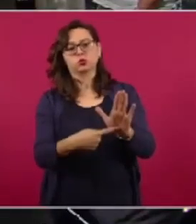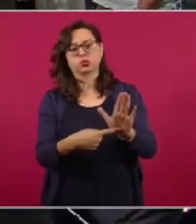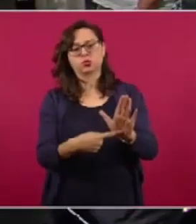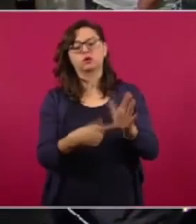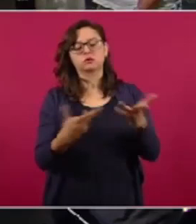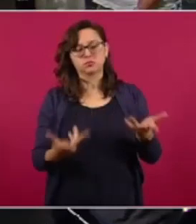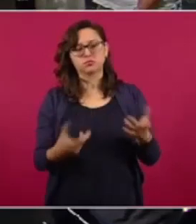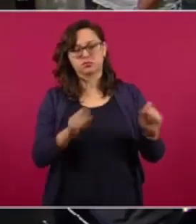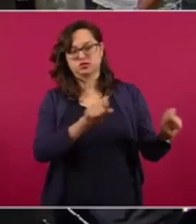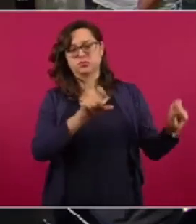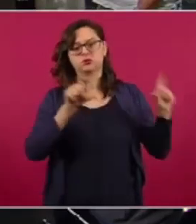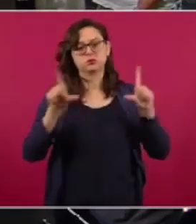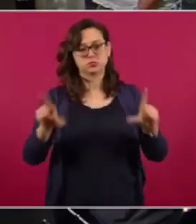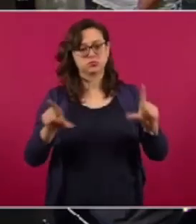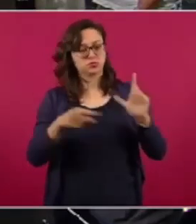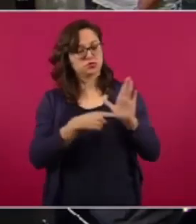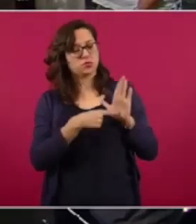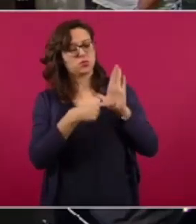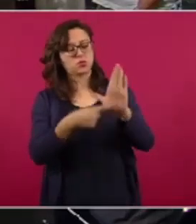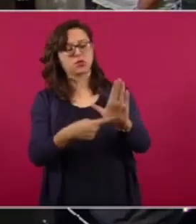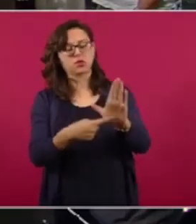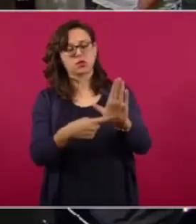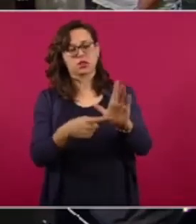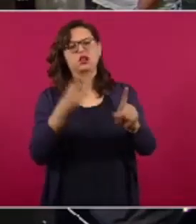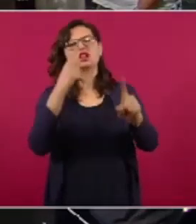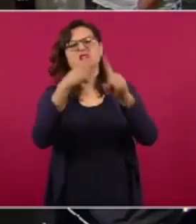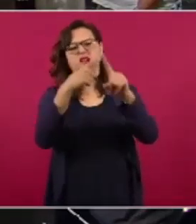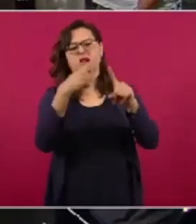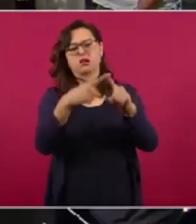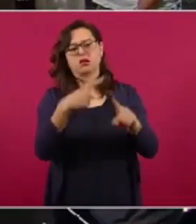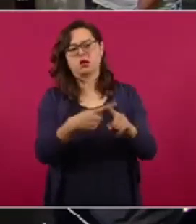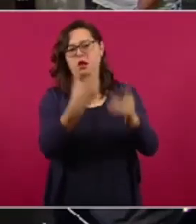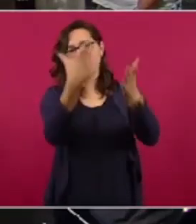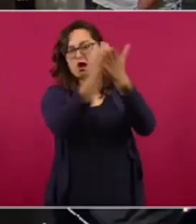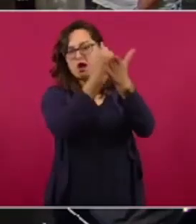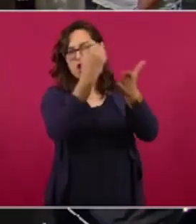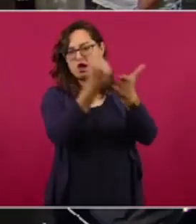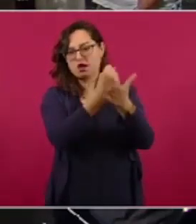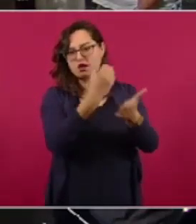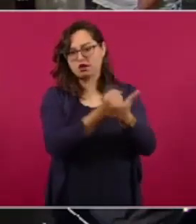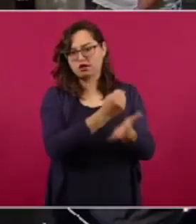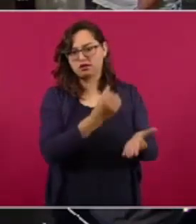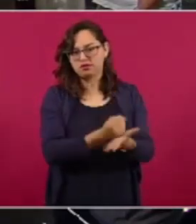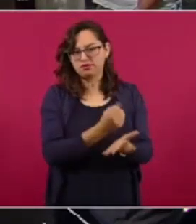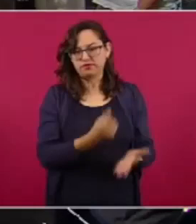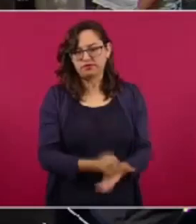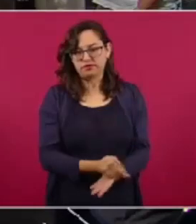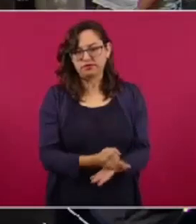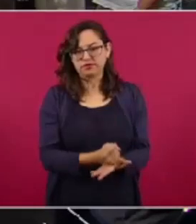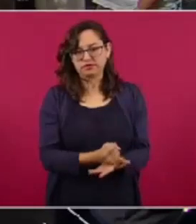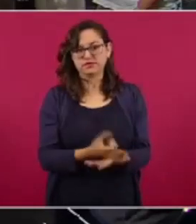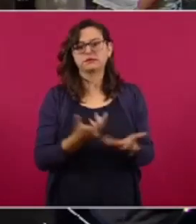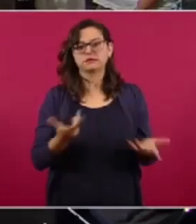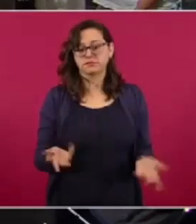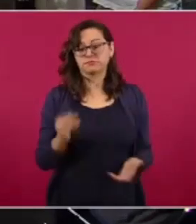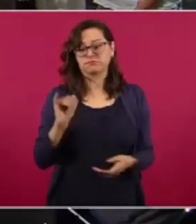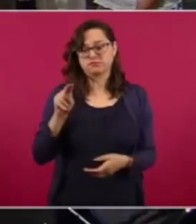transmitir, vamos a dar a conocer los resultados del